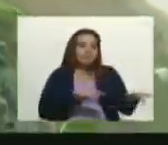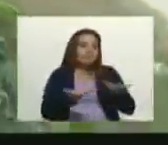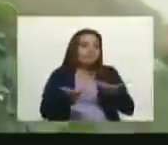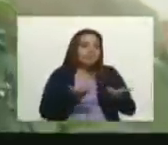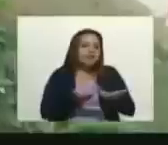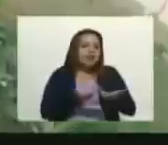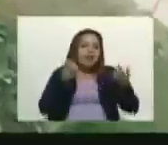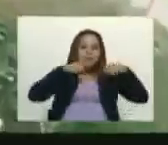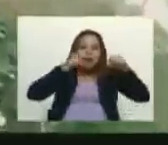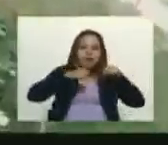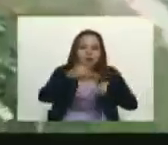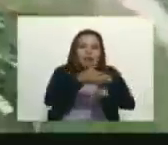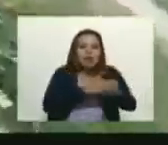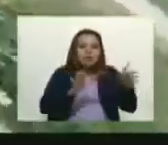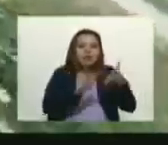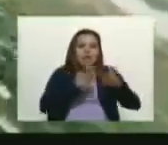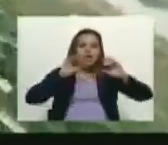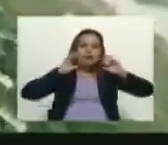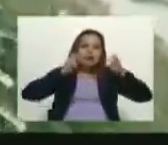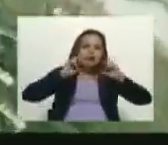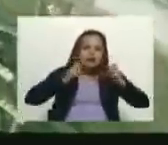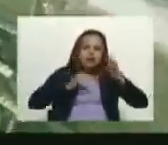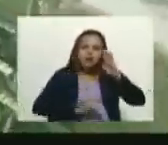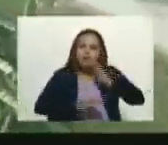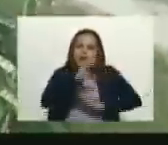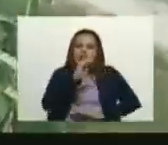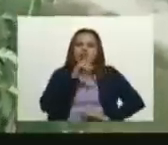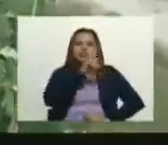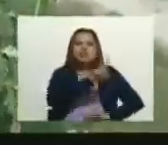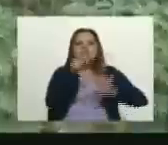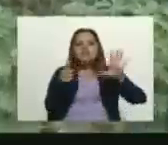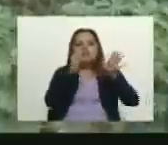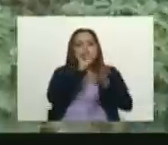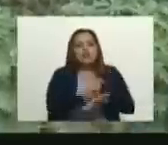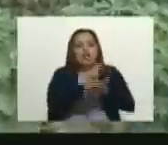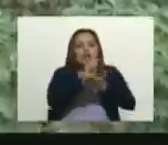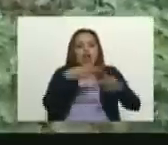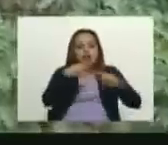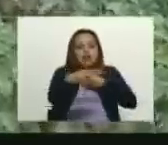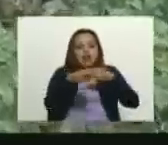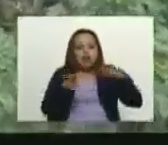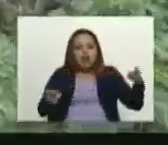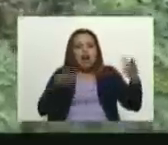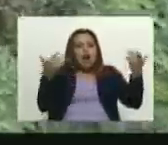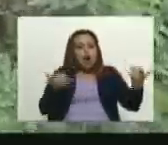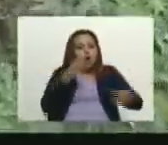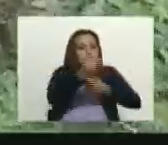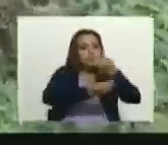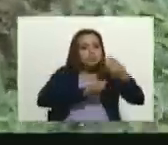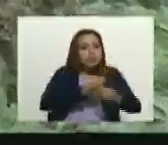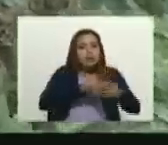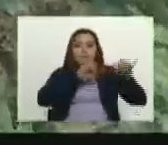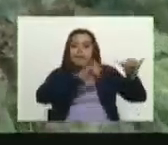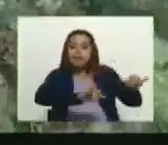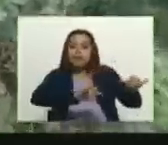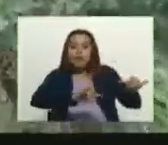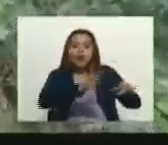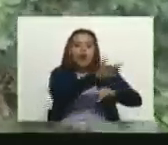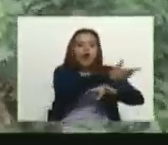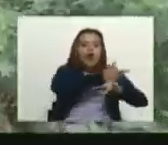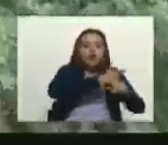unos ensayos preliminares en maíz superando las 16 toneladas por hectárea, y vamos a hacer ahora en el mismo tridente